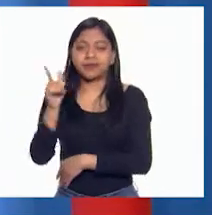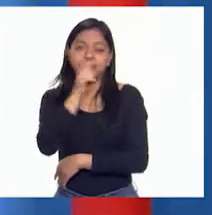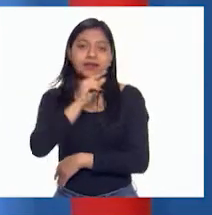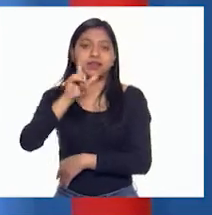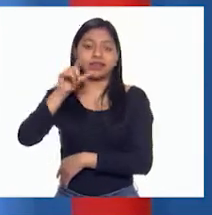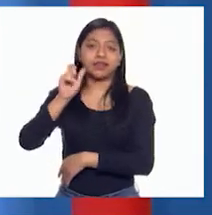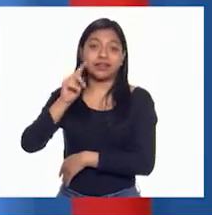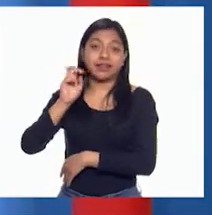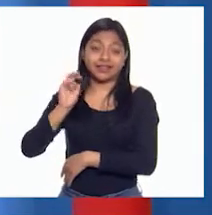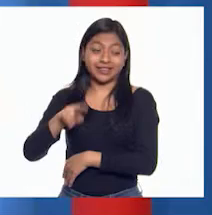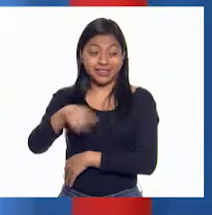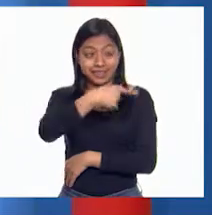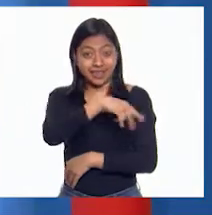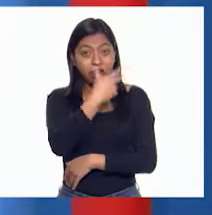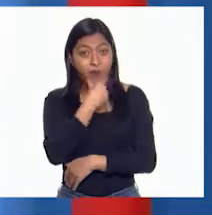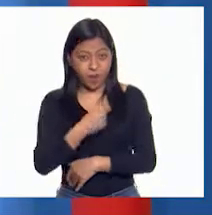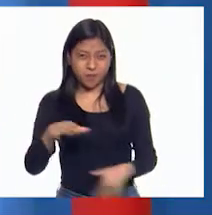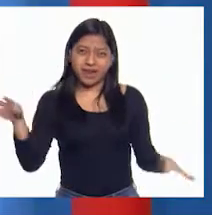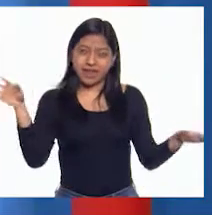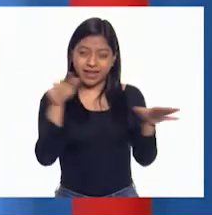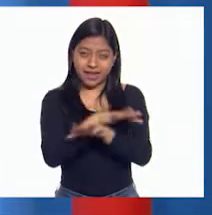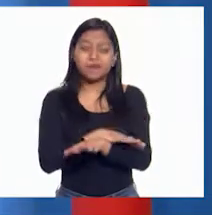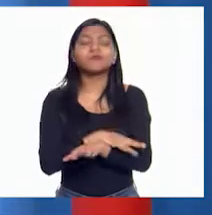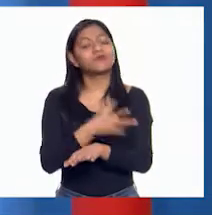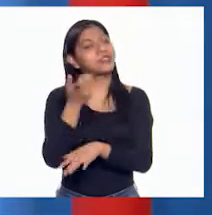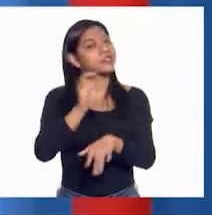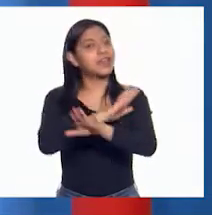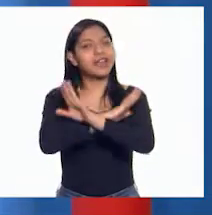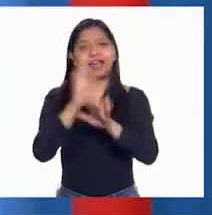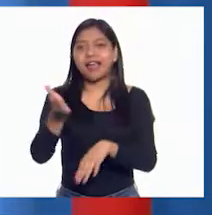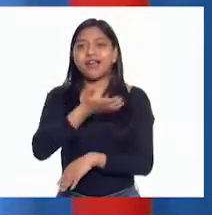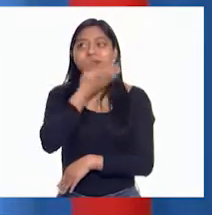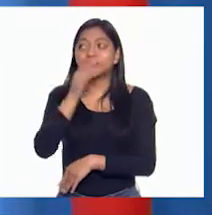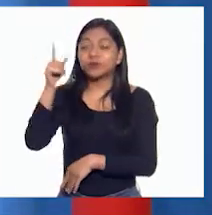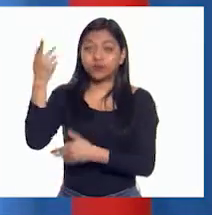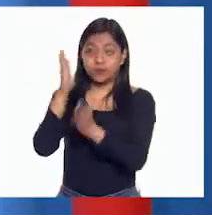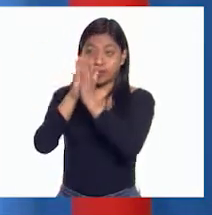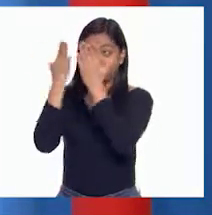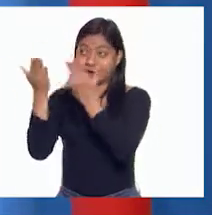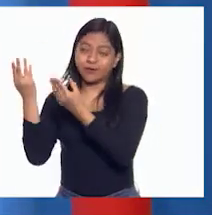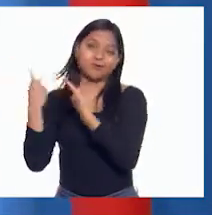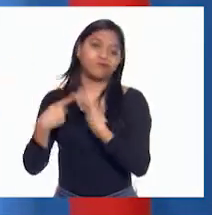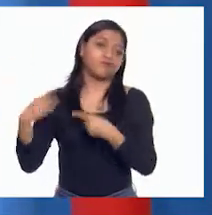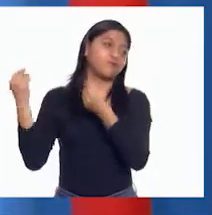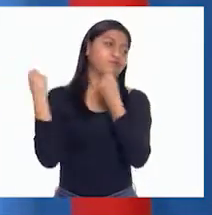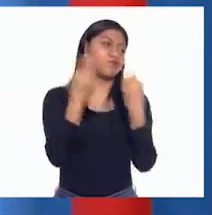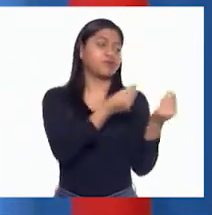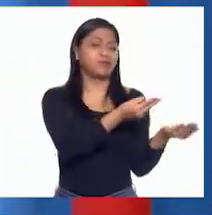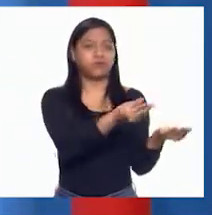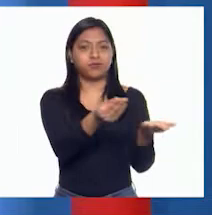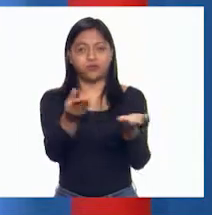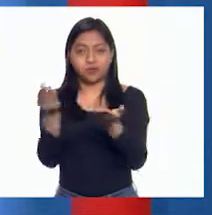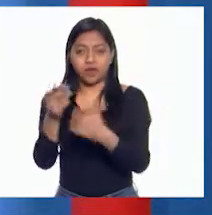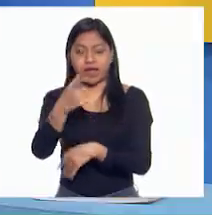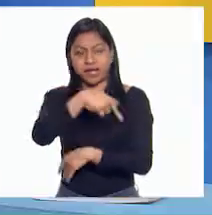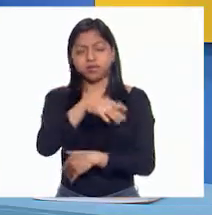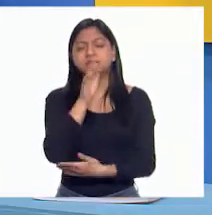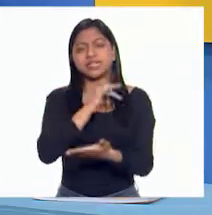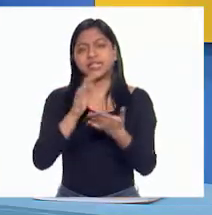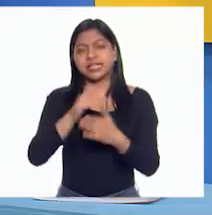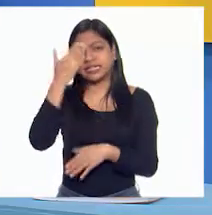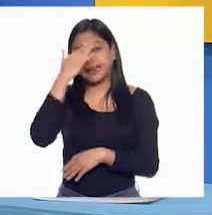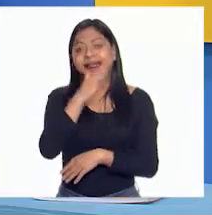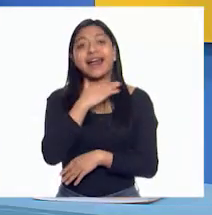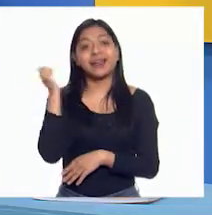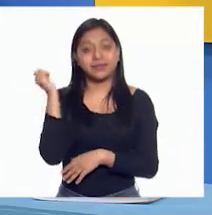con la reforma de Lutero se transformó en un libro al alcance de cualquier persona que supiera leer alemán.